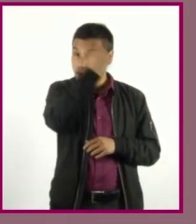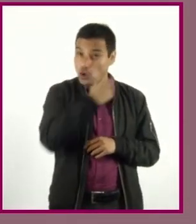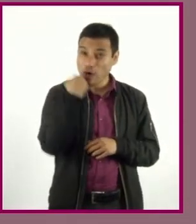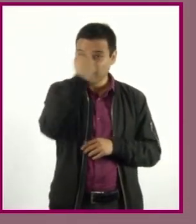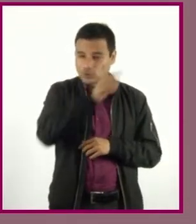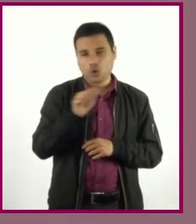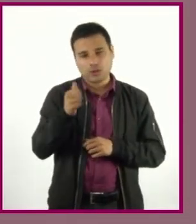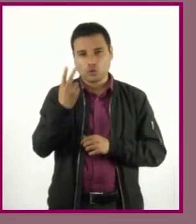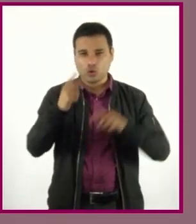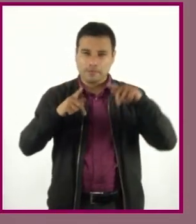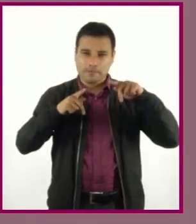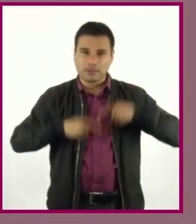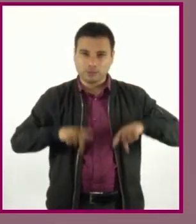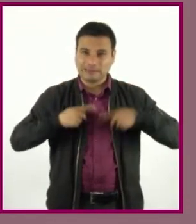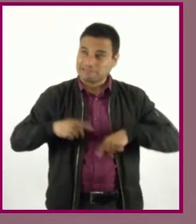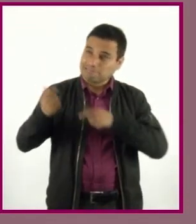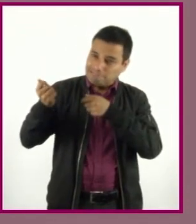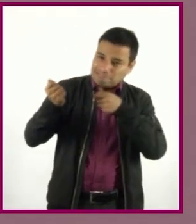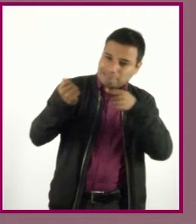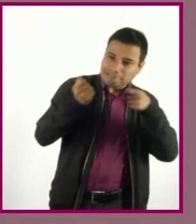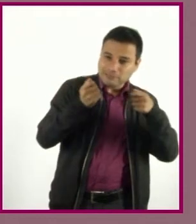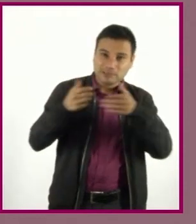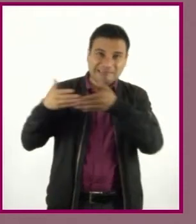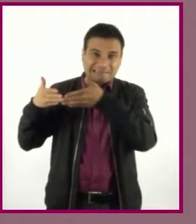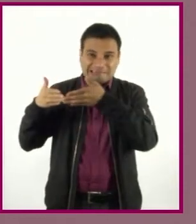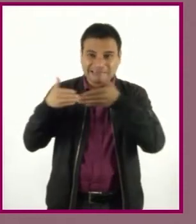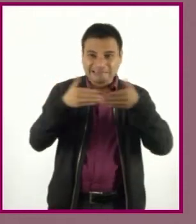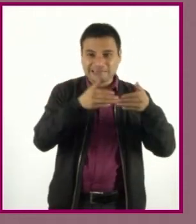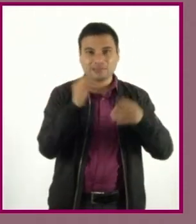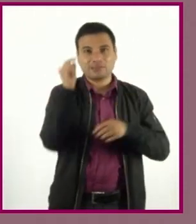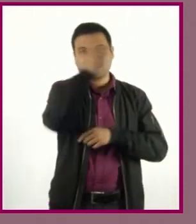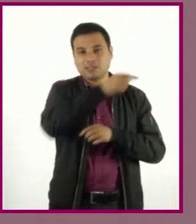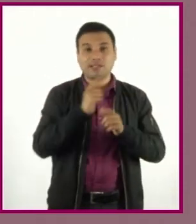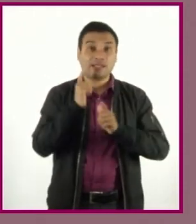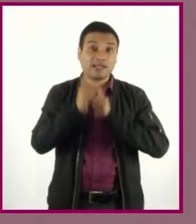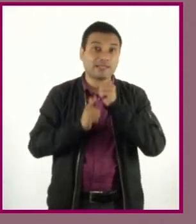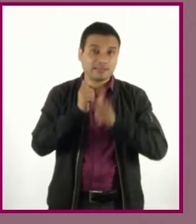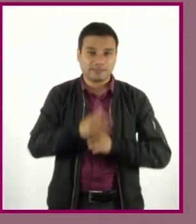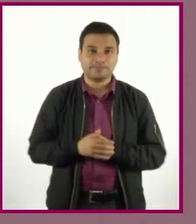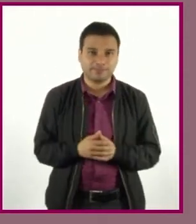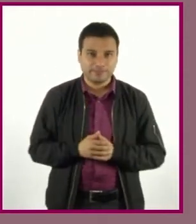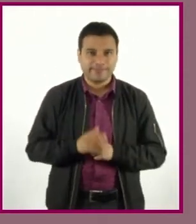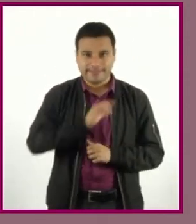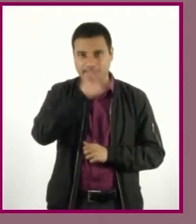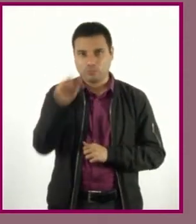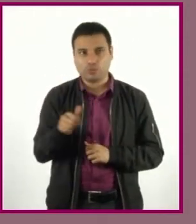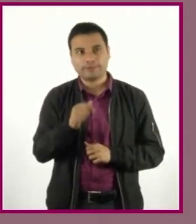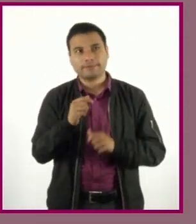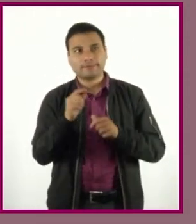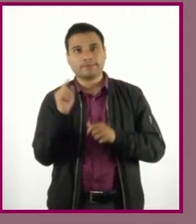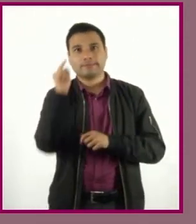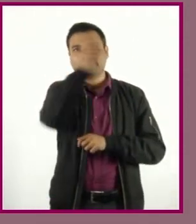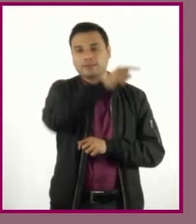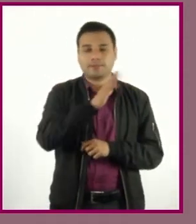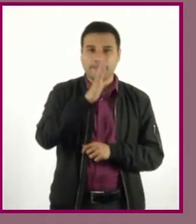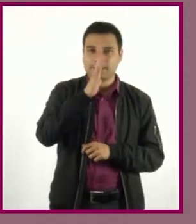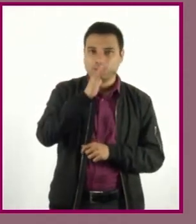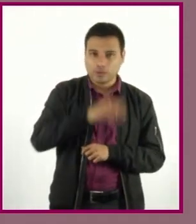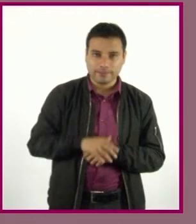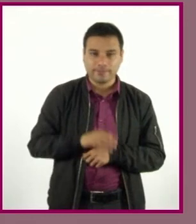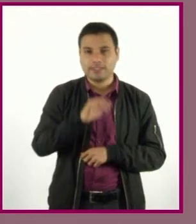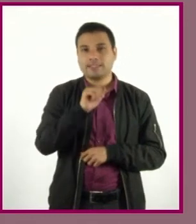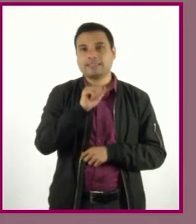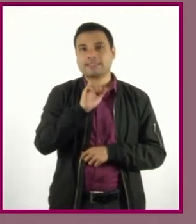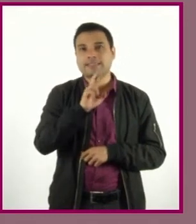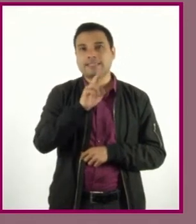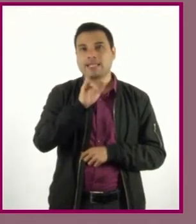2 personas más arrastraron el bote hasta la costa de Grecia. De ahí, siguieron a Macedonia, Serbia,